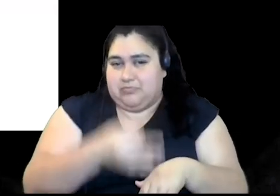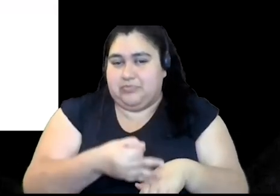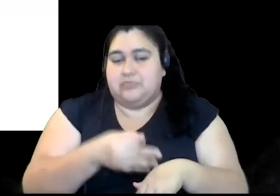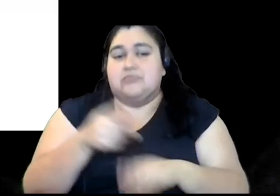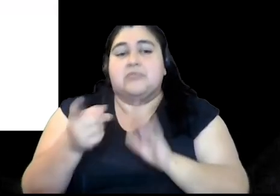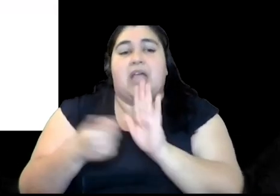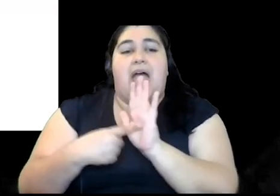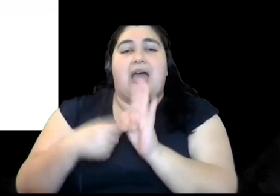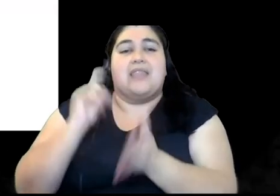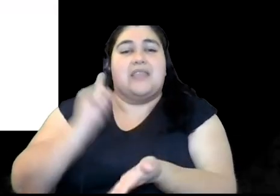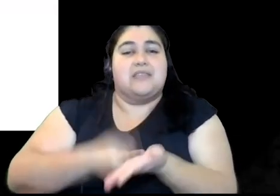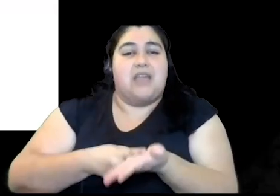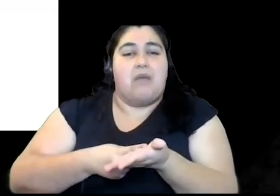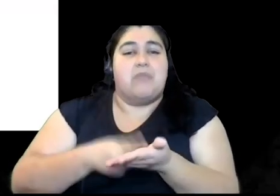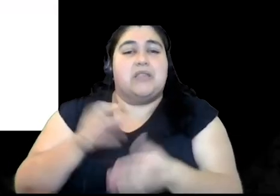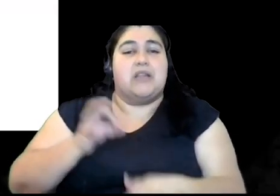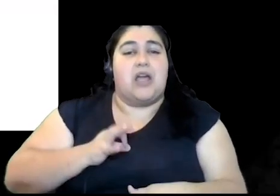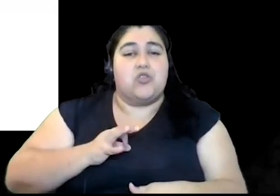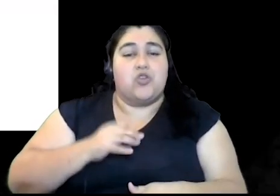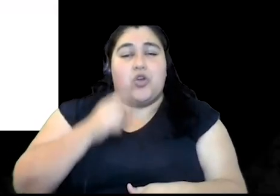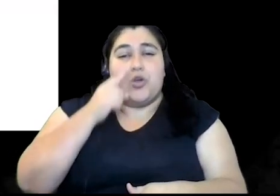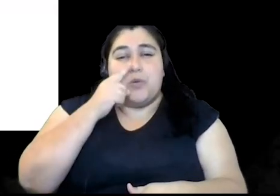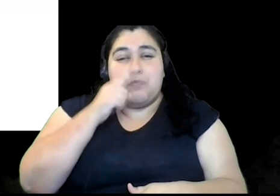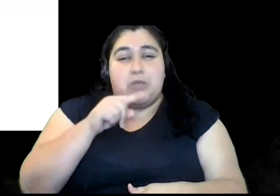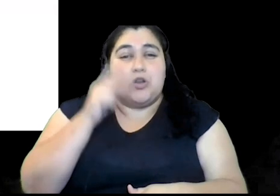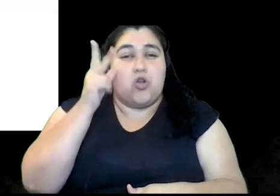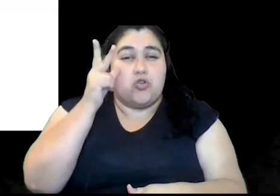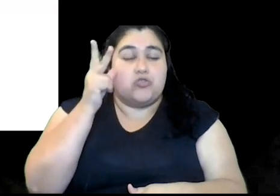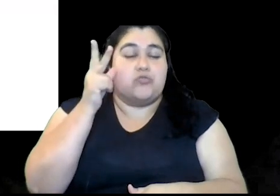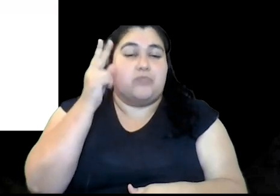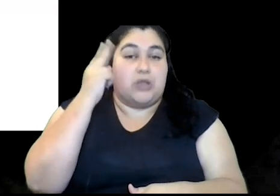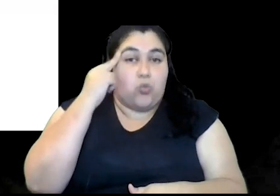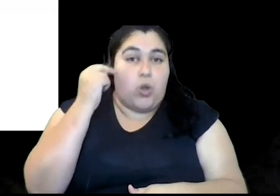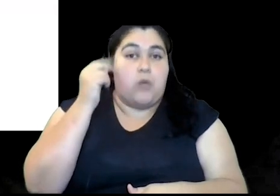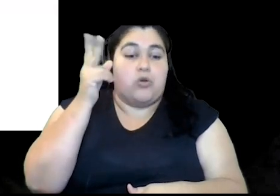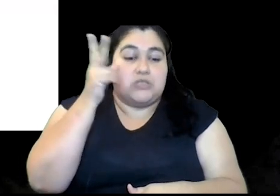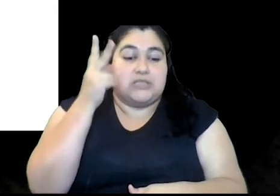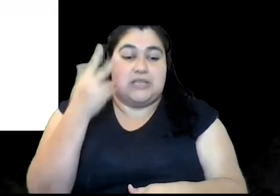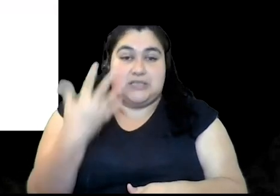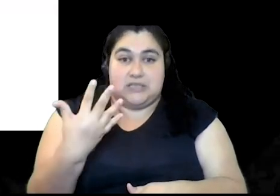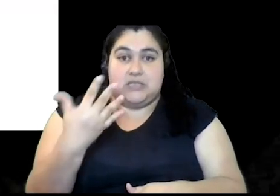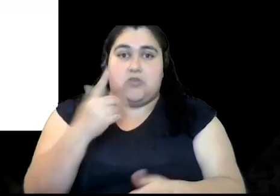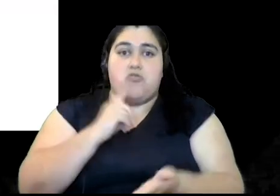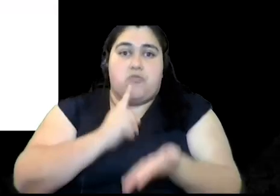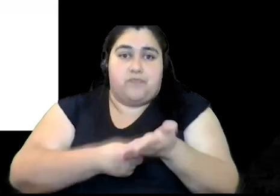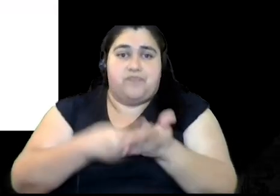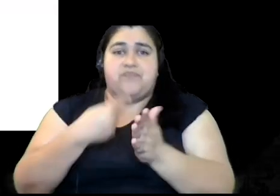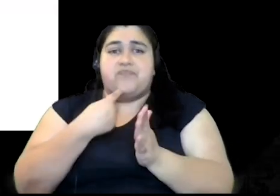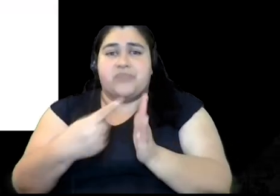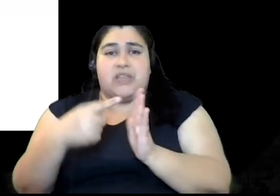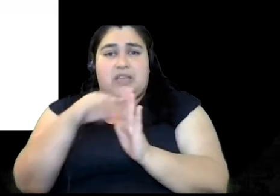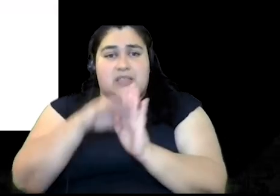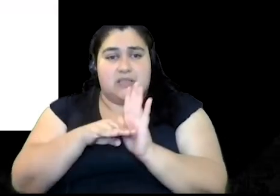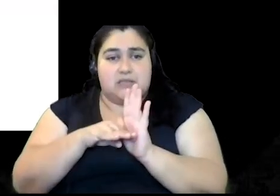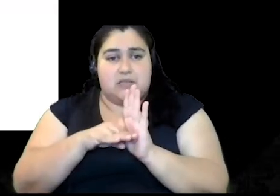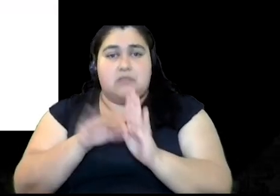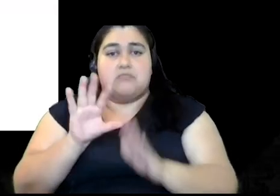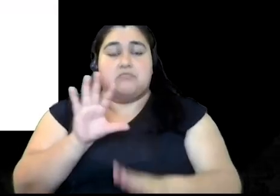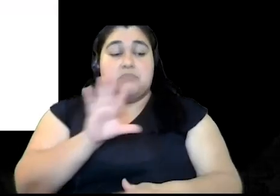dictamen 8 del año 85 de la Dirección de Asesoría Técnica y Jurídica, ¿qué pasa con el